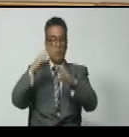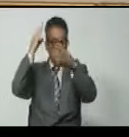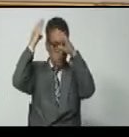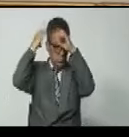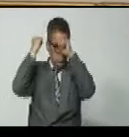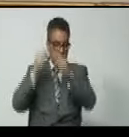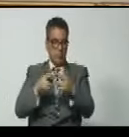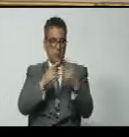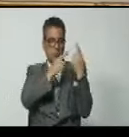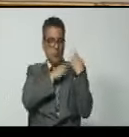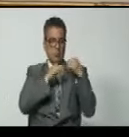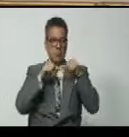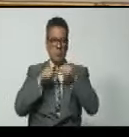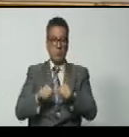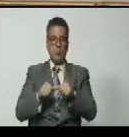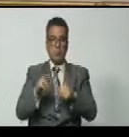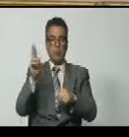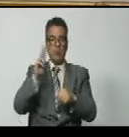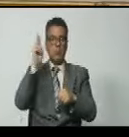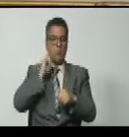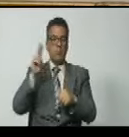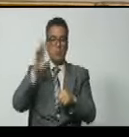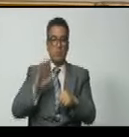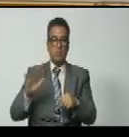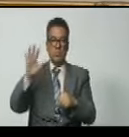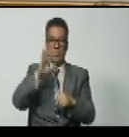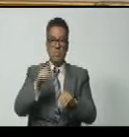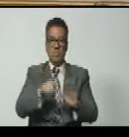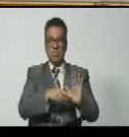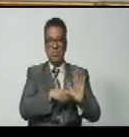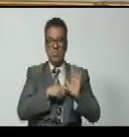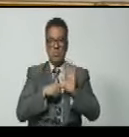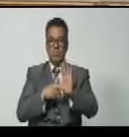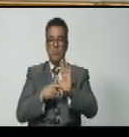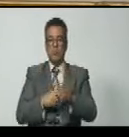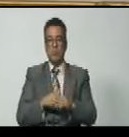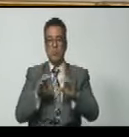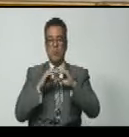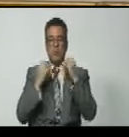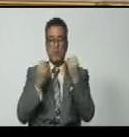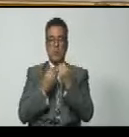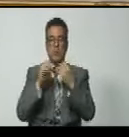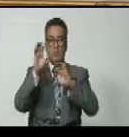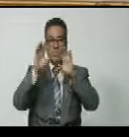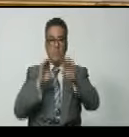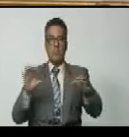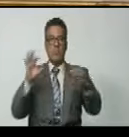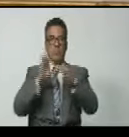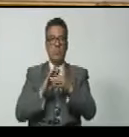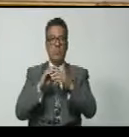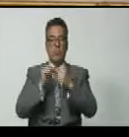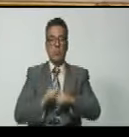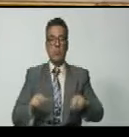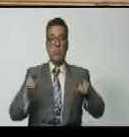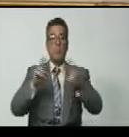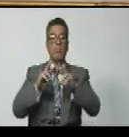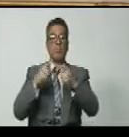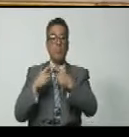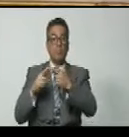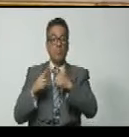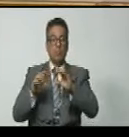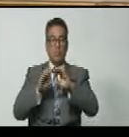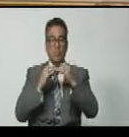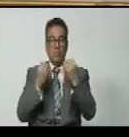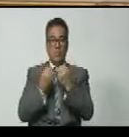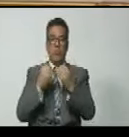embajador representante permanente de la República Bolivariana de Venezuela ante la Organización de las Naciones Unidas y demás